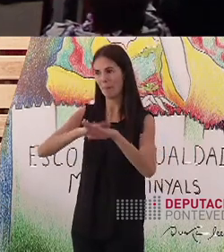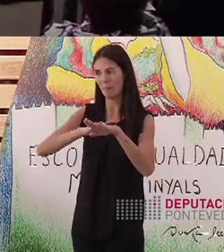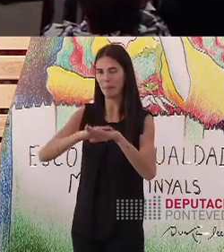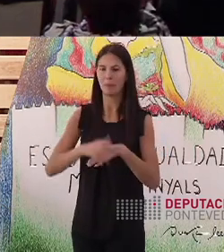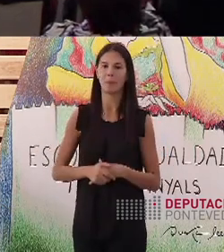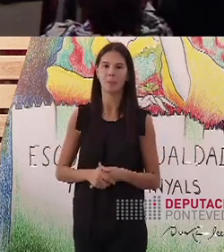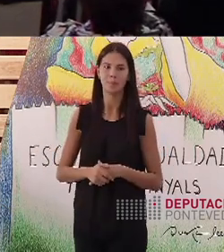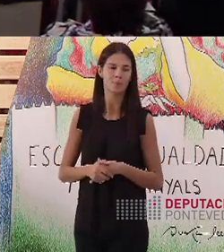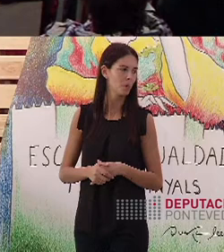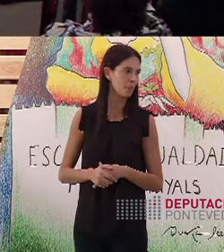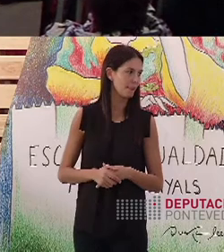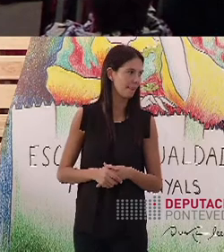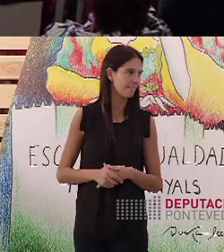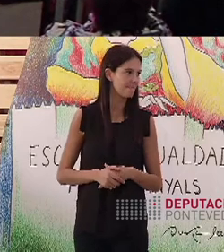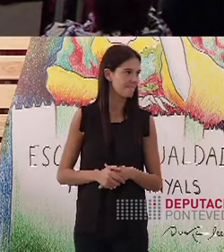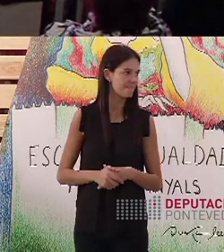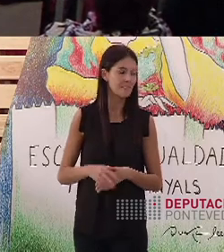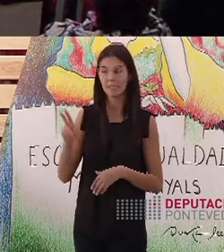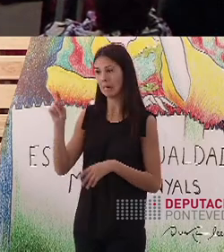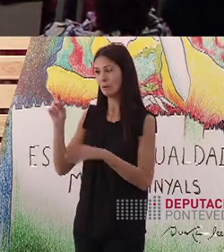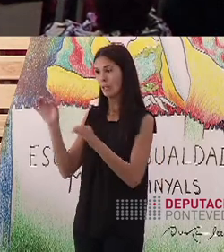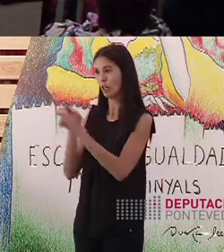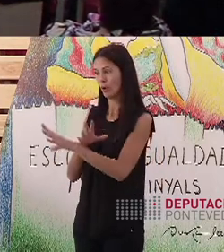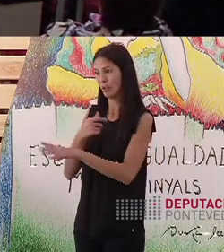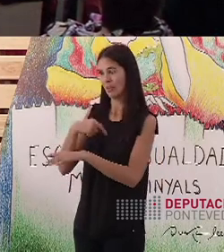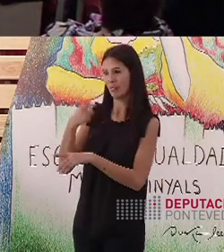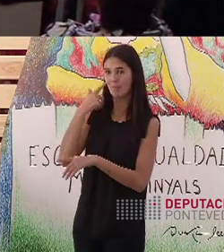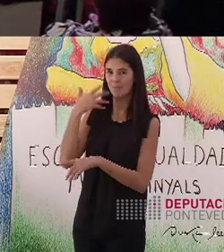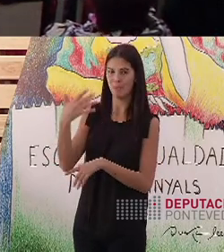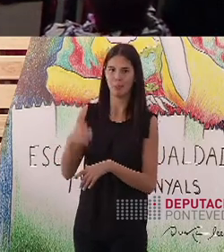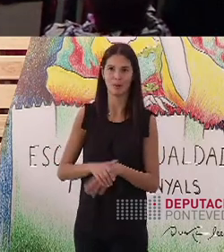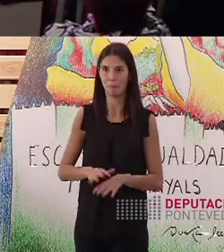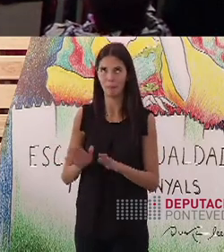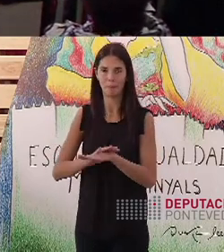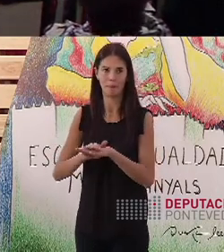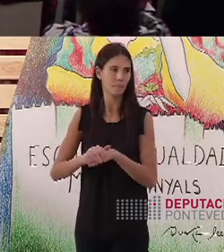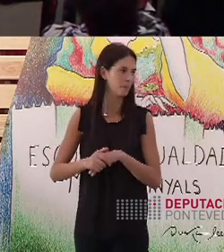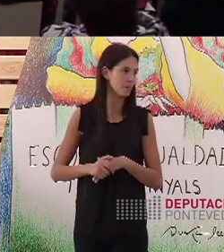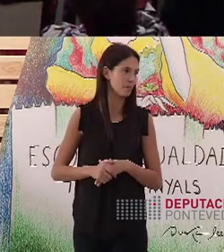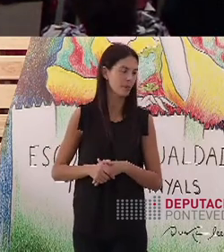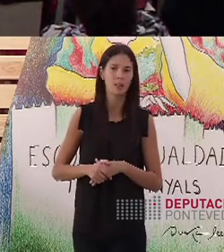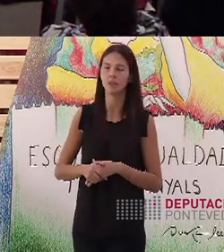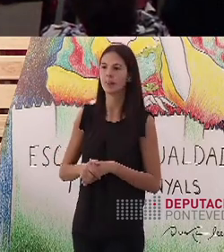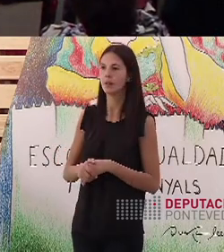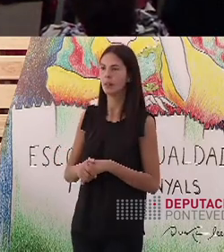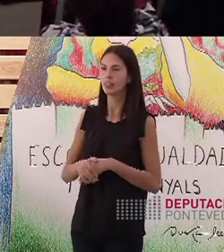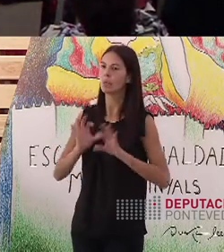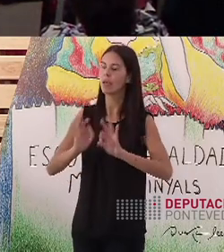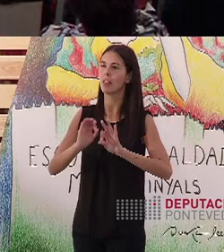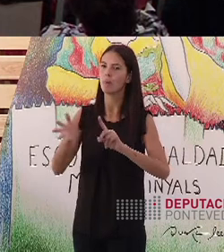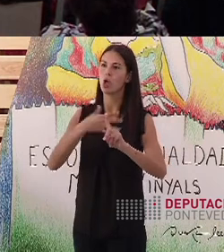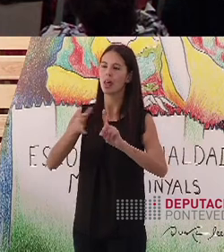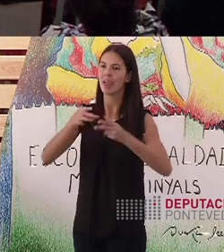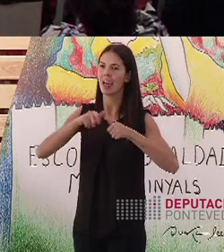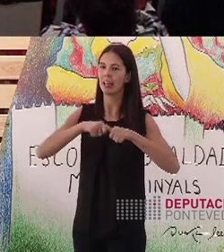Investigadora especializada. Muy cantante, muy. Sí, por eso se me fue a mí, perdona, escribinos. Sí. Investigadora especializada en violencia de género dende